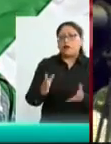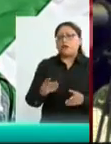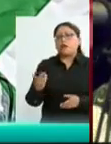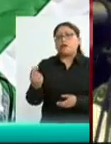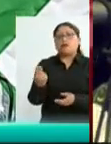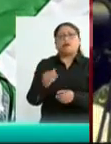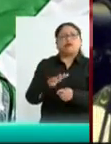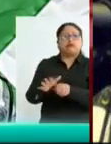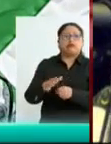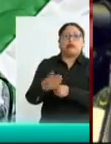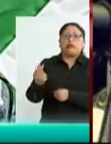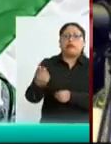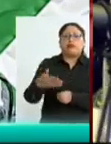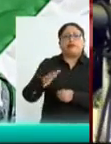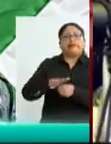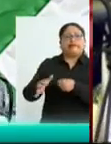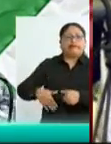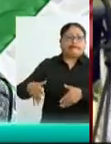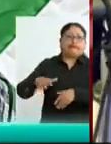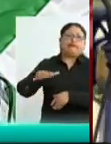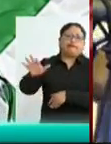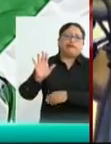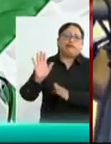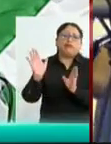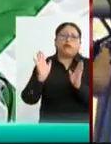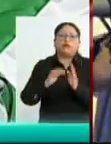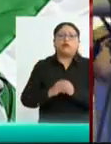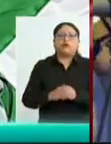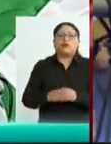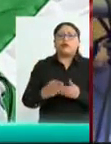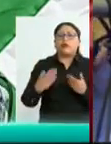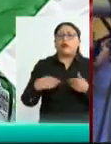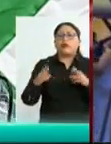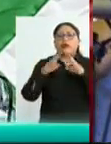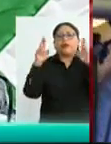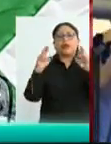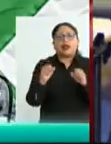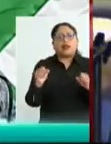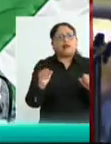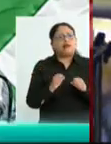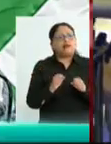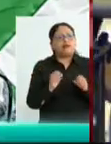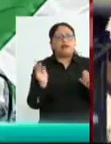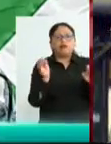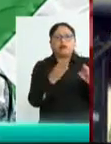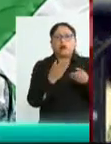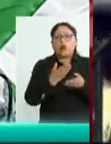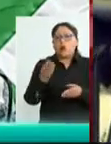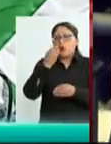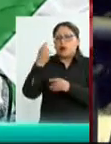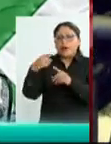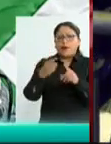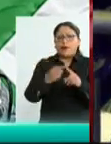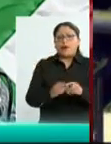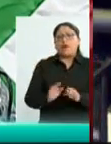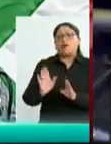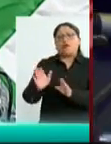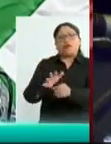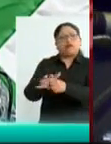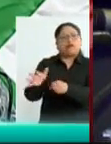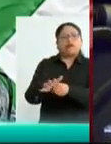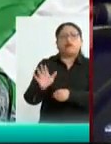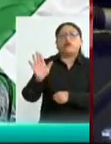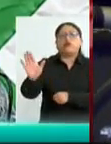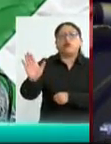vida asegurada, porque hoy tienen su heladera llena, porque si hace que suban los precios de los alimentos como